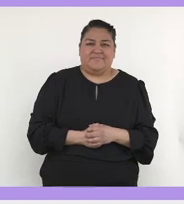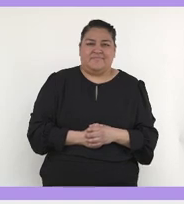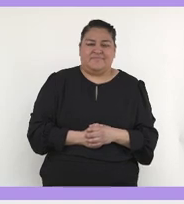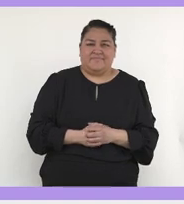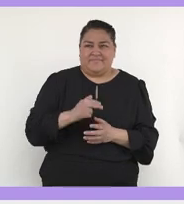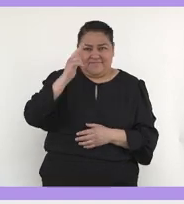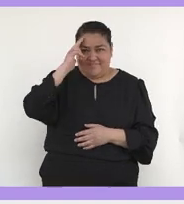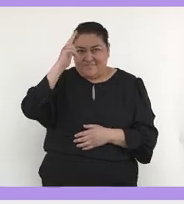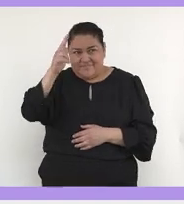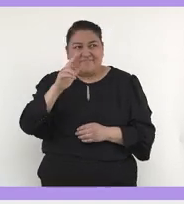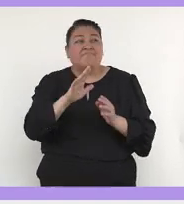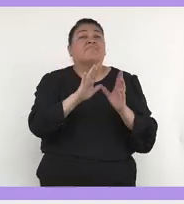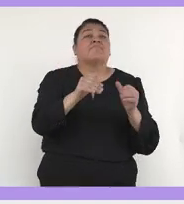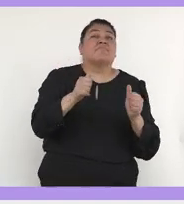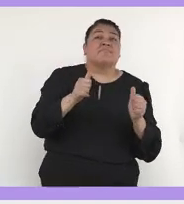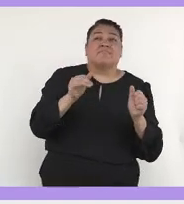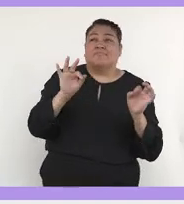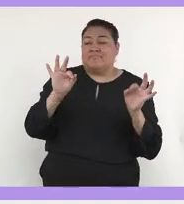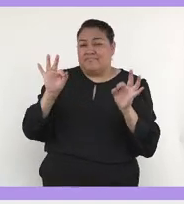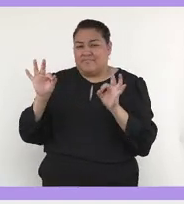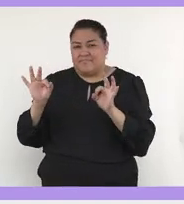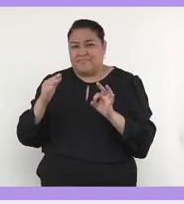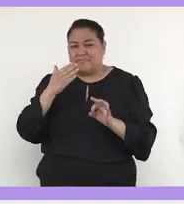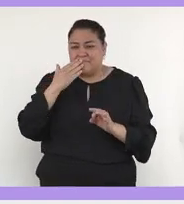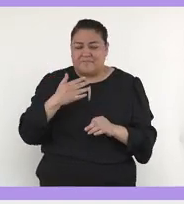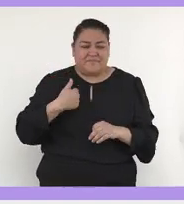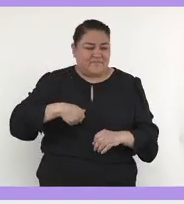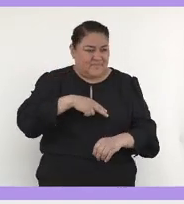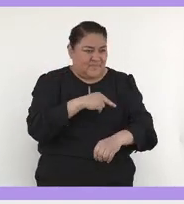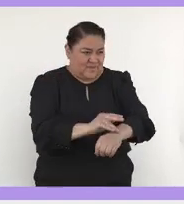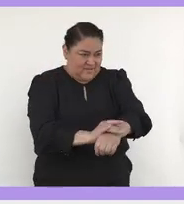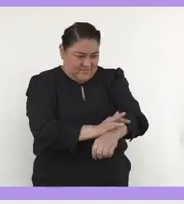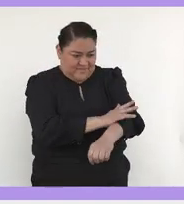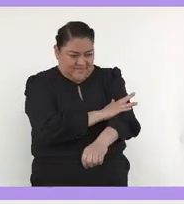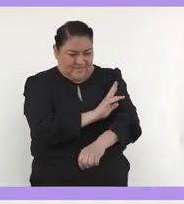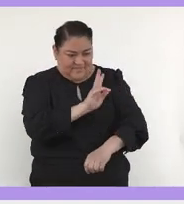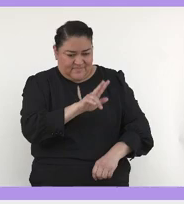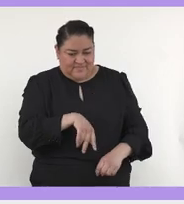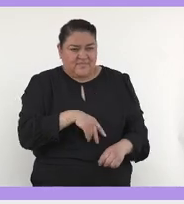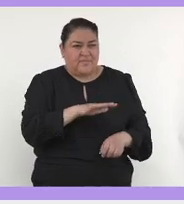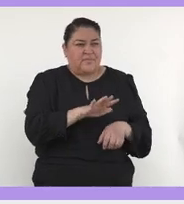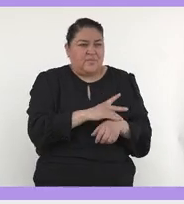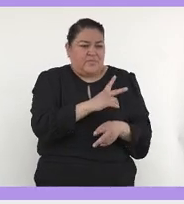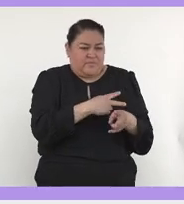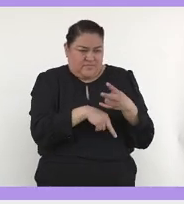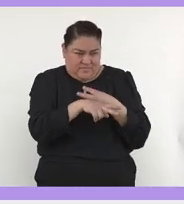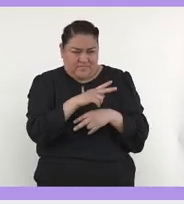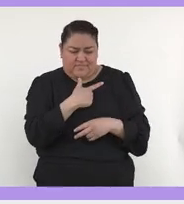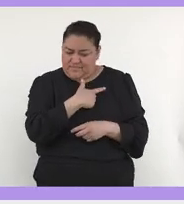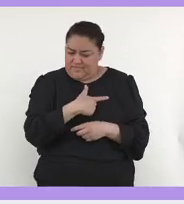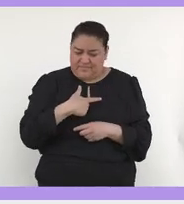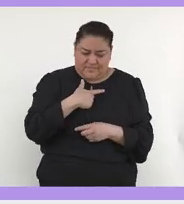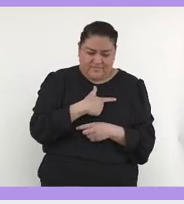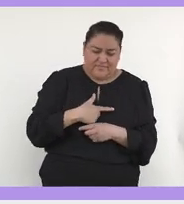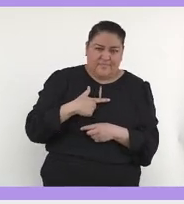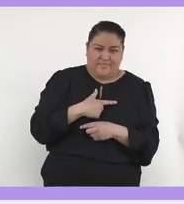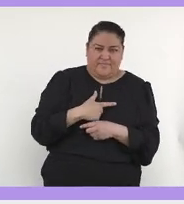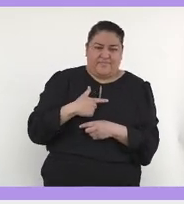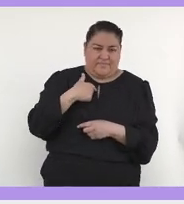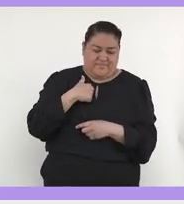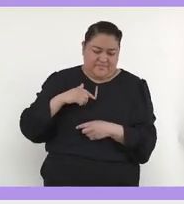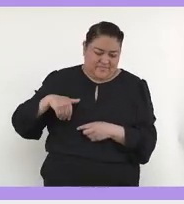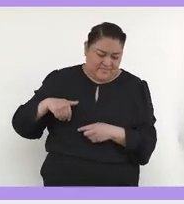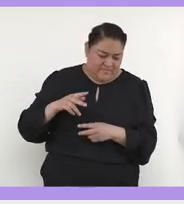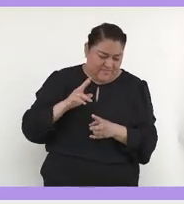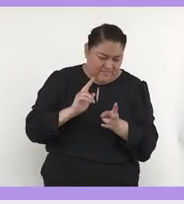Hola cómo están pues muy emocionados muy emocionados de tenerte de tenerte aquí sí estaba yo en el